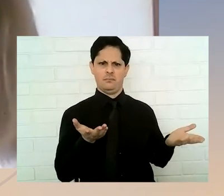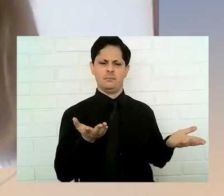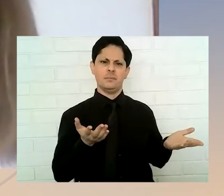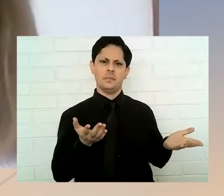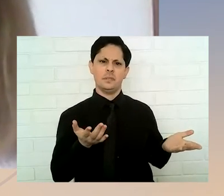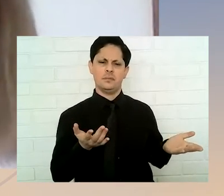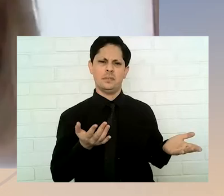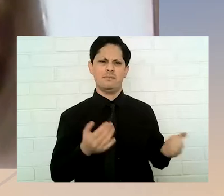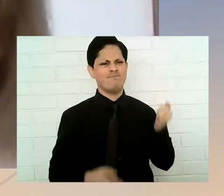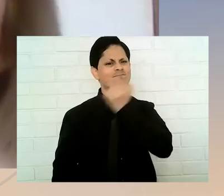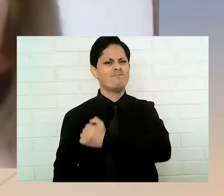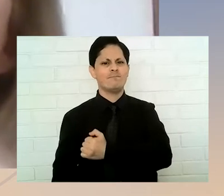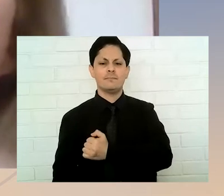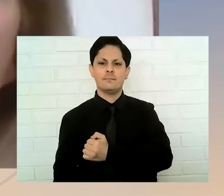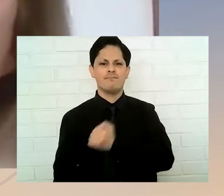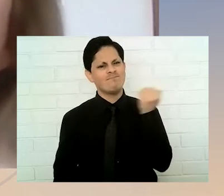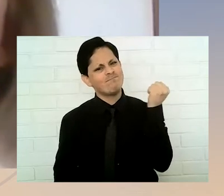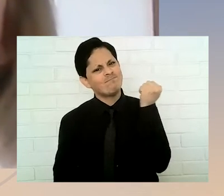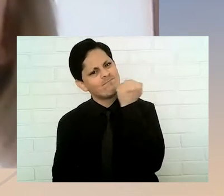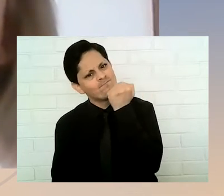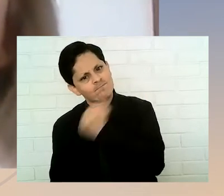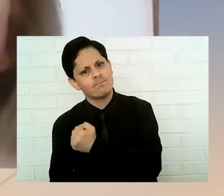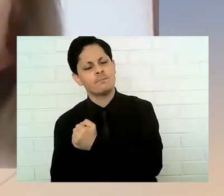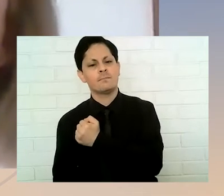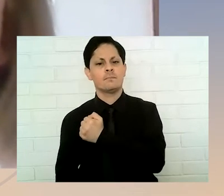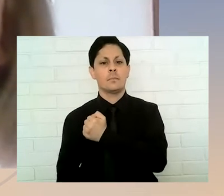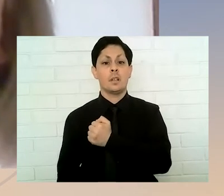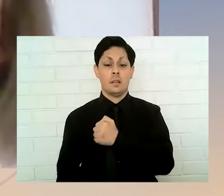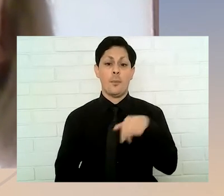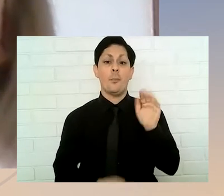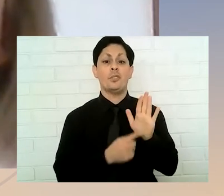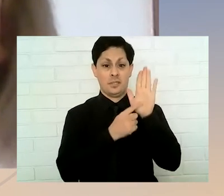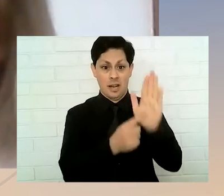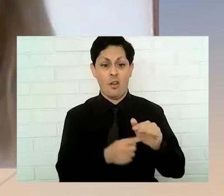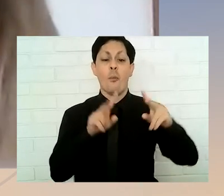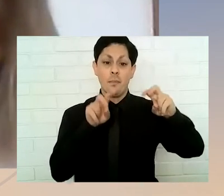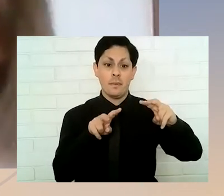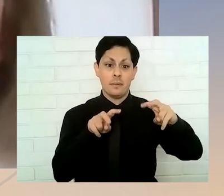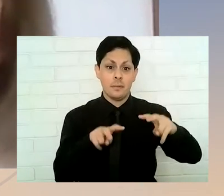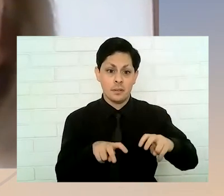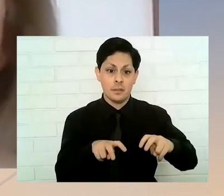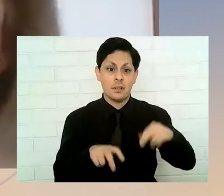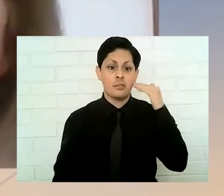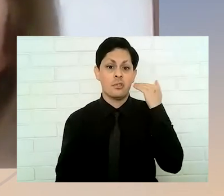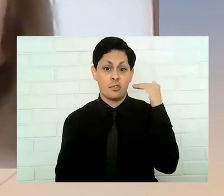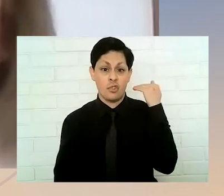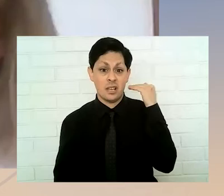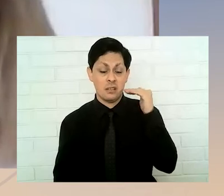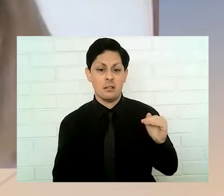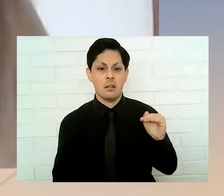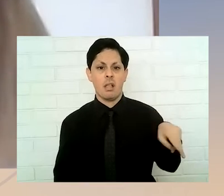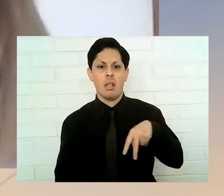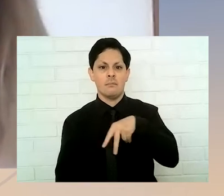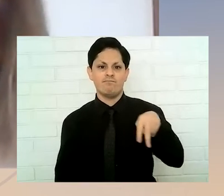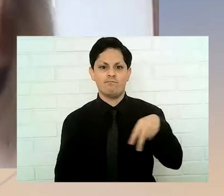que, y de hecho lo he constatado en mis investigaciones, con niños con conductas desadaptativas,